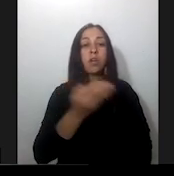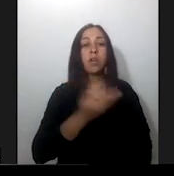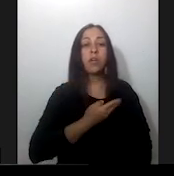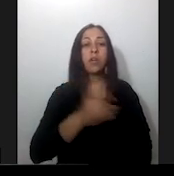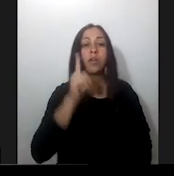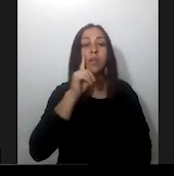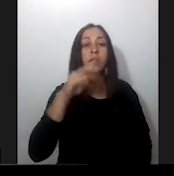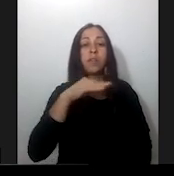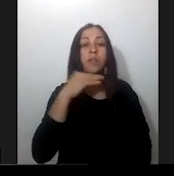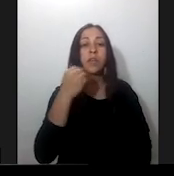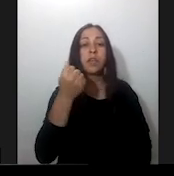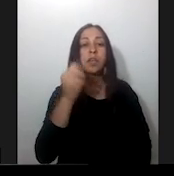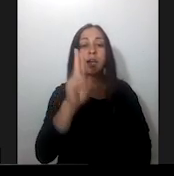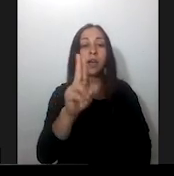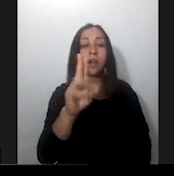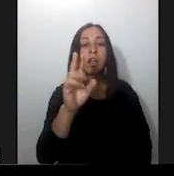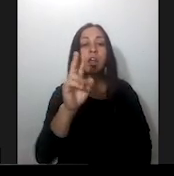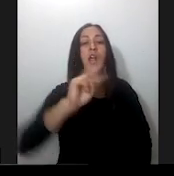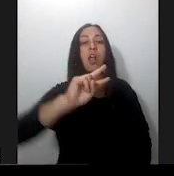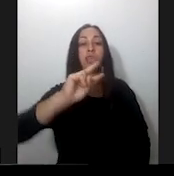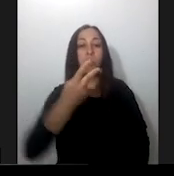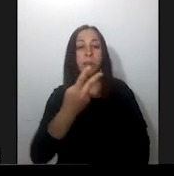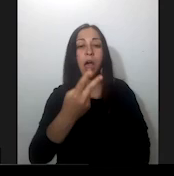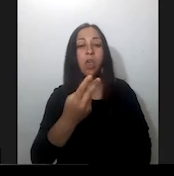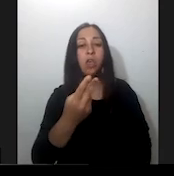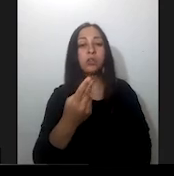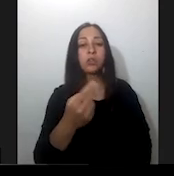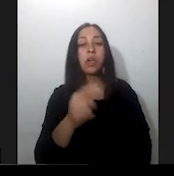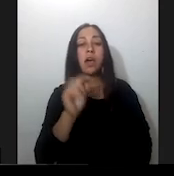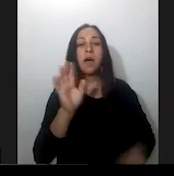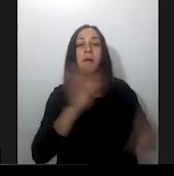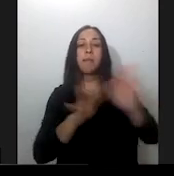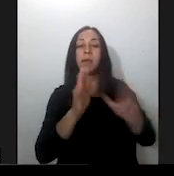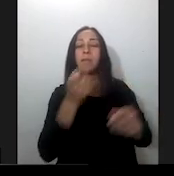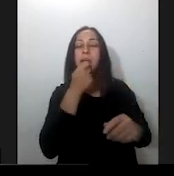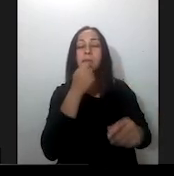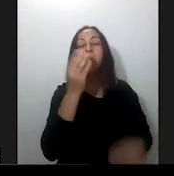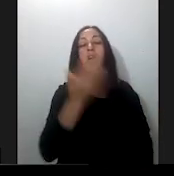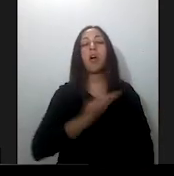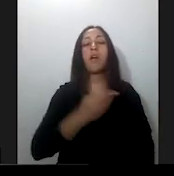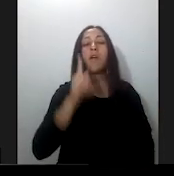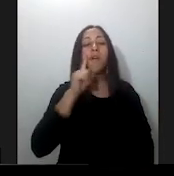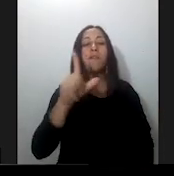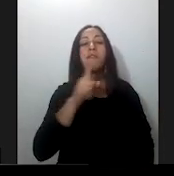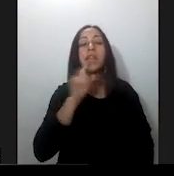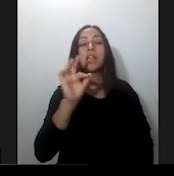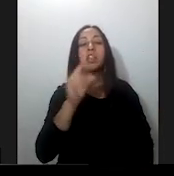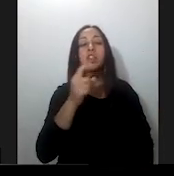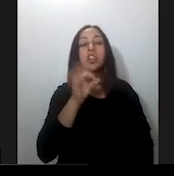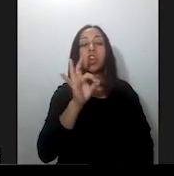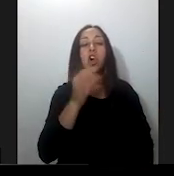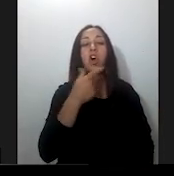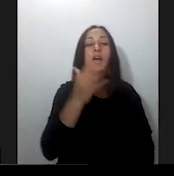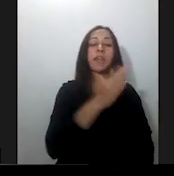duplicados. Entonces, si nosotros hiciéramos primero de todo un filtro, vamos a hacerlo para que lo vean. Hago un filtro como